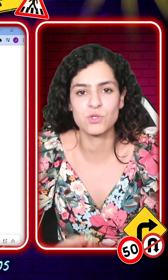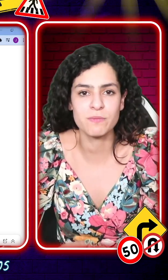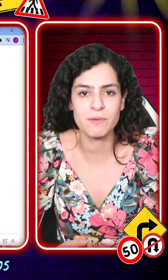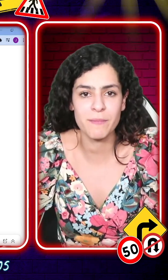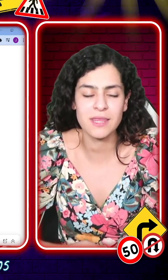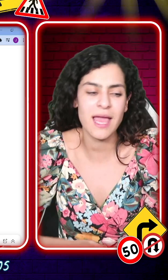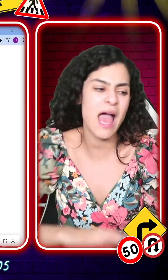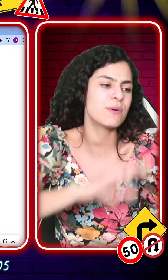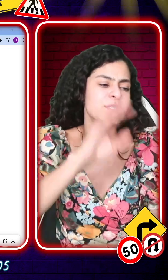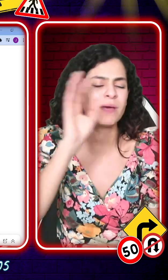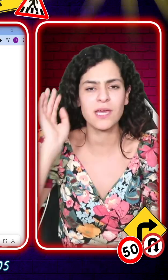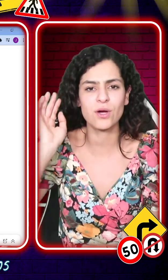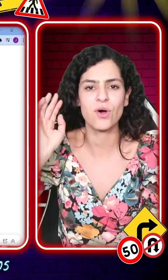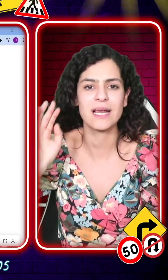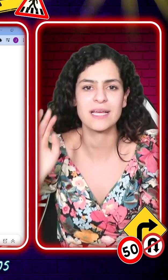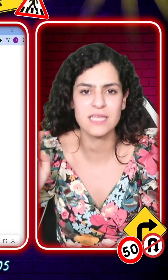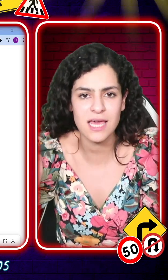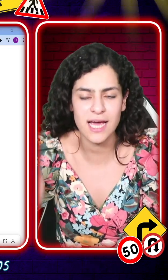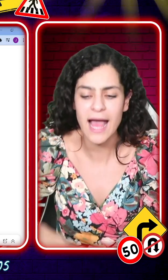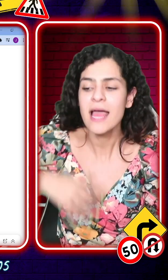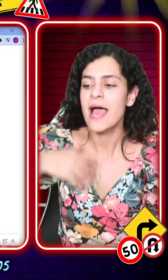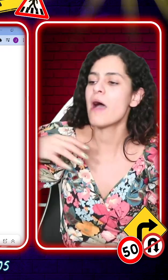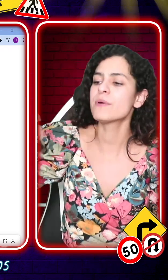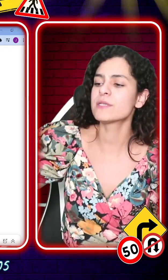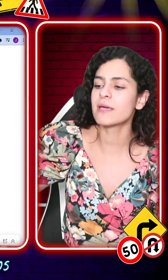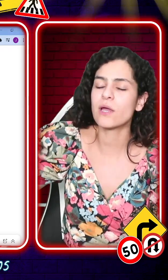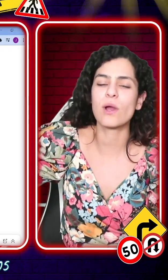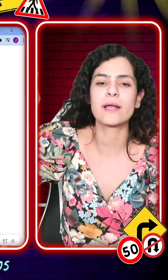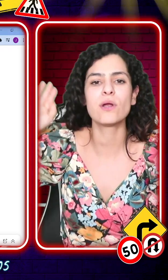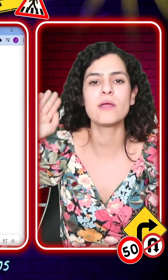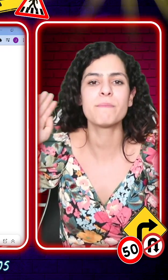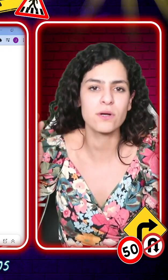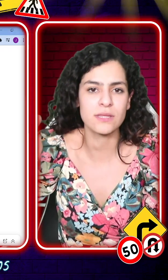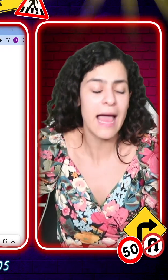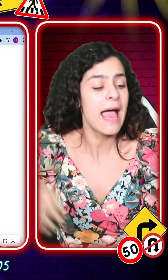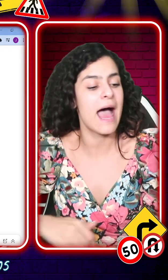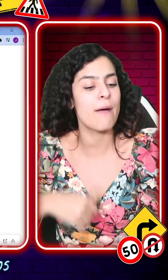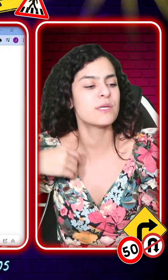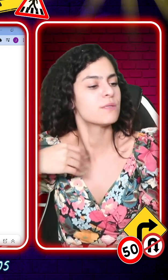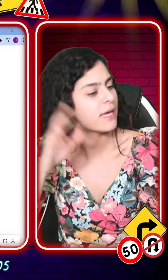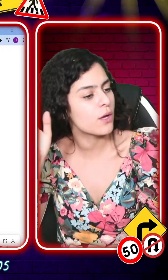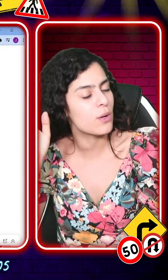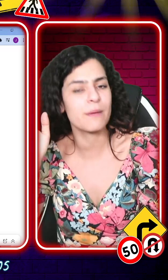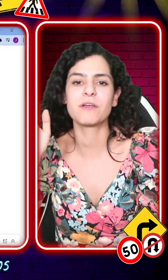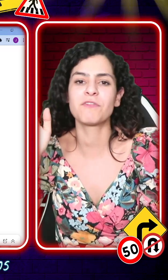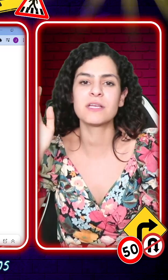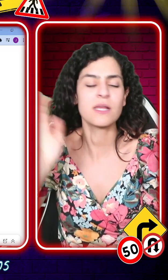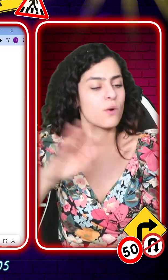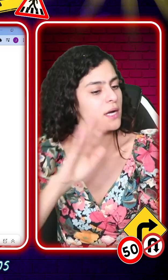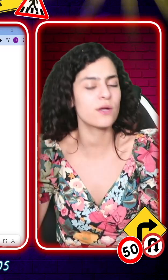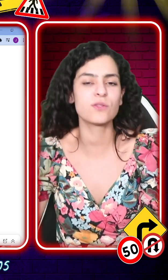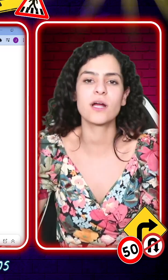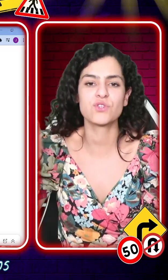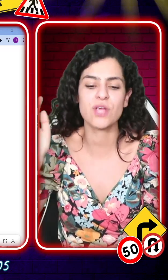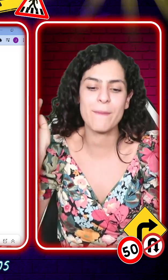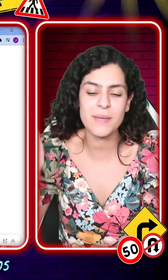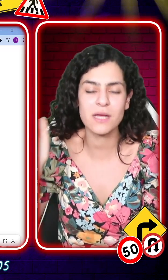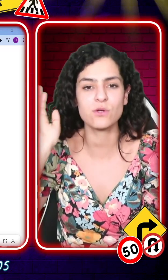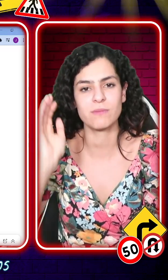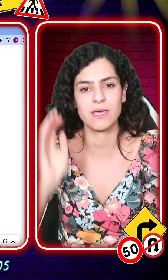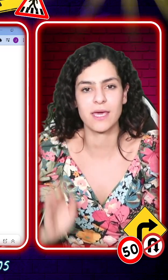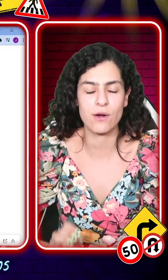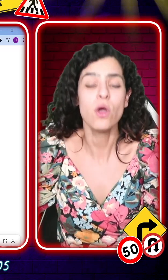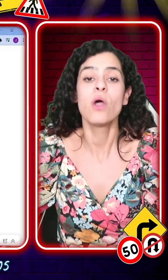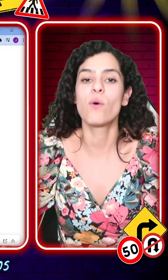como simplemente, ah, pues México el que se deja, ah, pues México el que no le importa, ah, pues México el que prefiere ser cualquier otra cosa